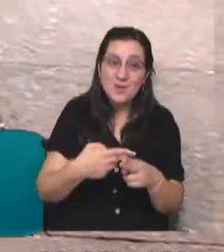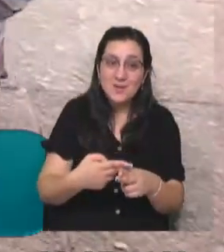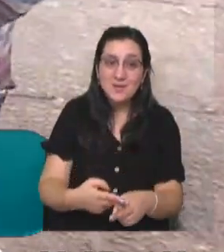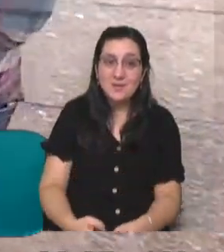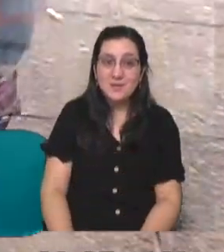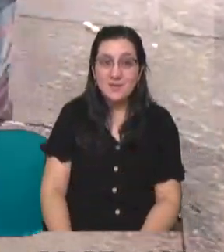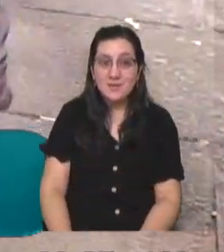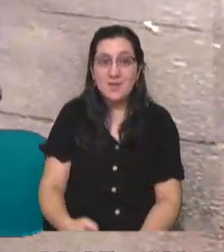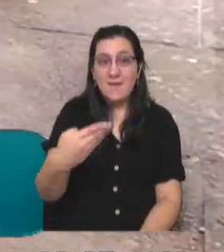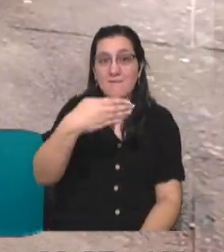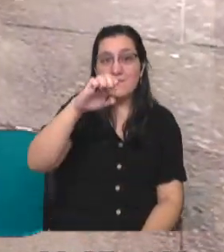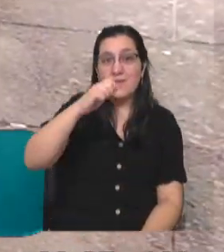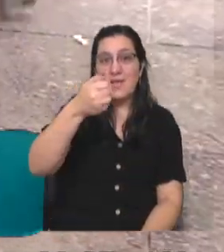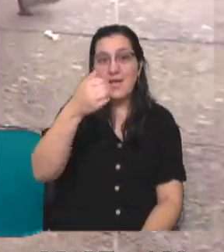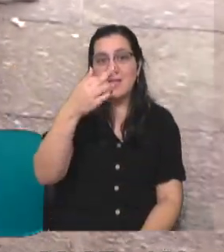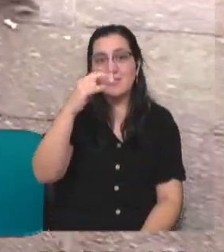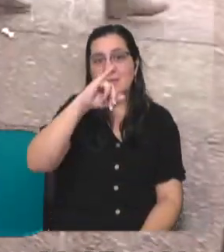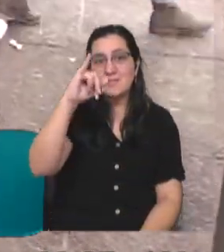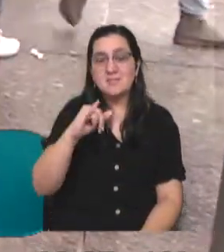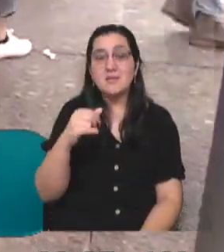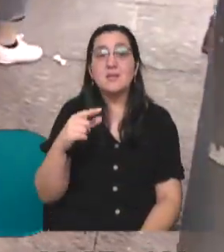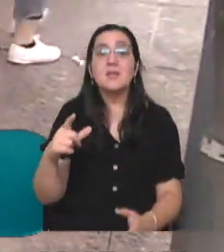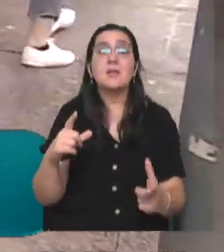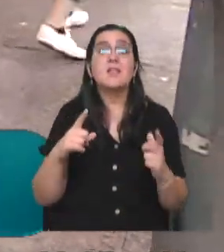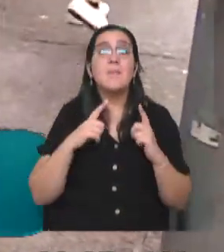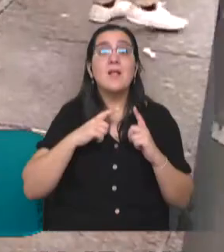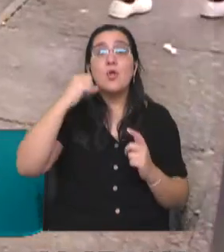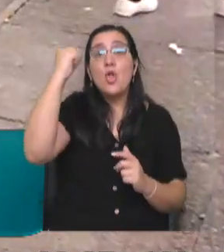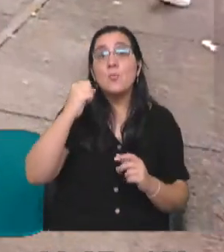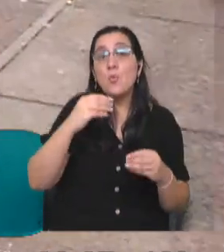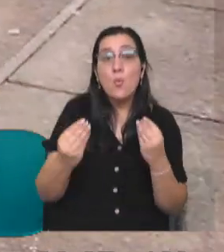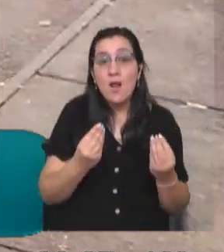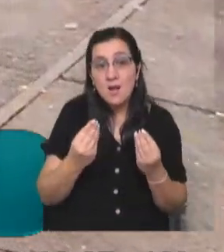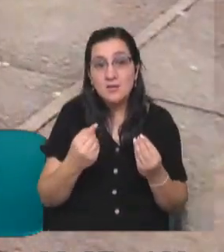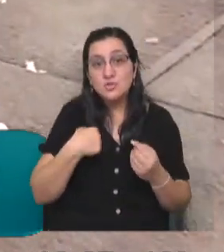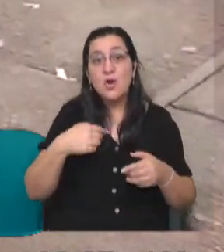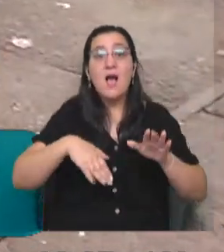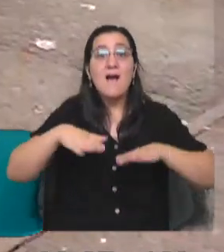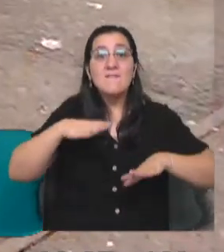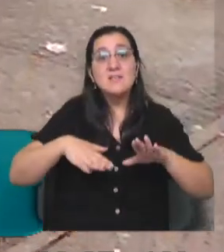vecina? Beatriz. Beatriz, bueno, ¿qué ómnibus esperamos en la mañana? Yo a veces me vengo a tomar